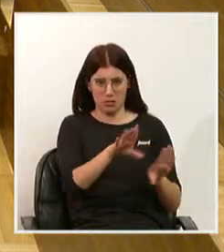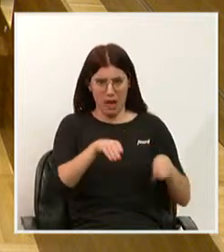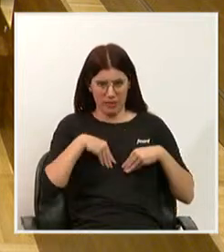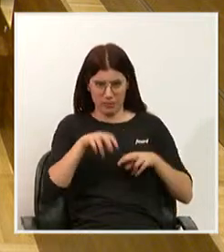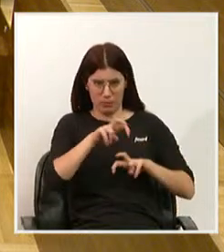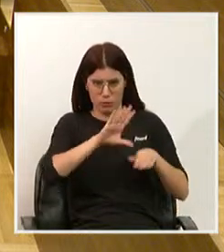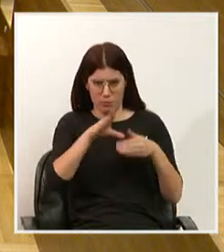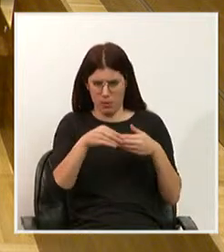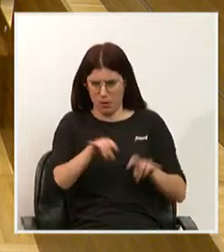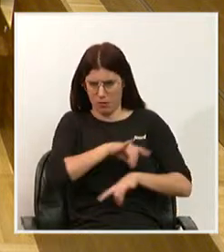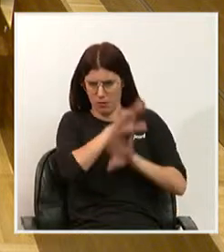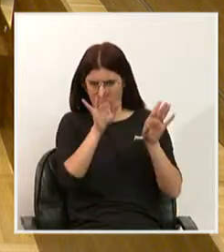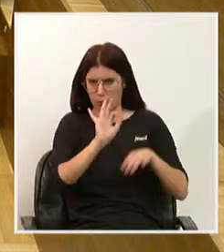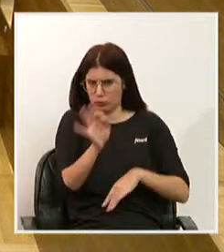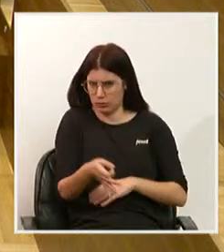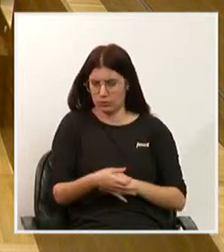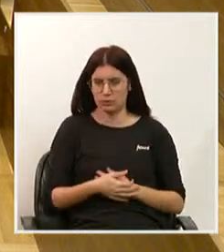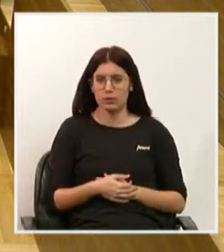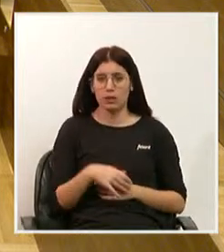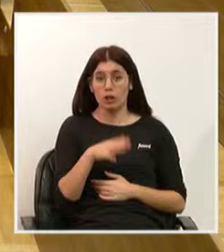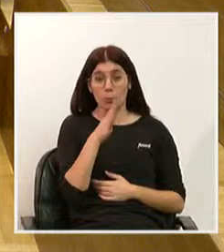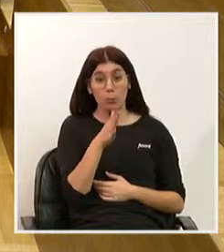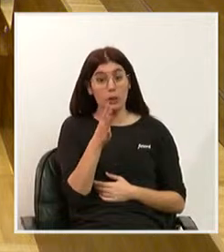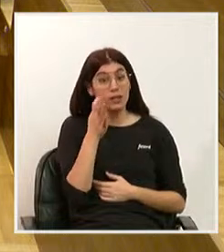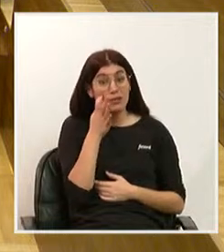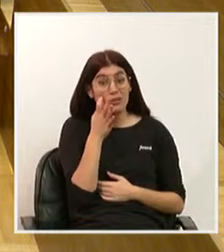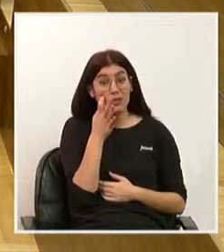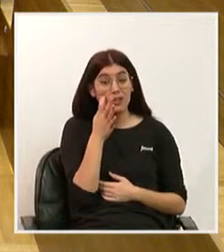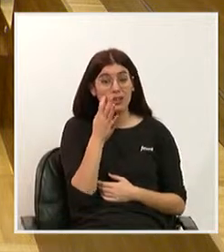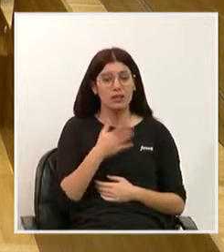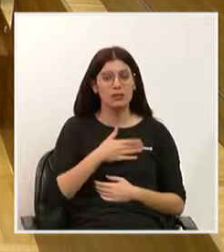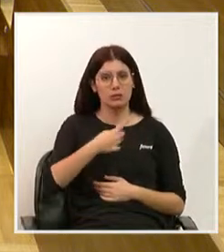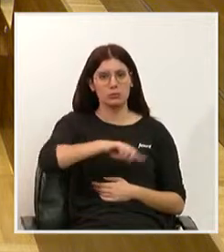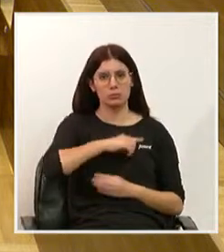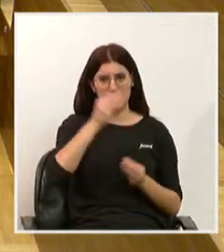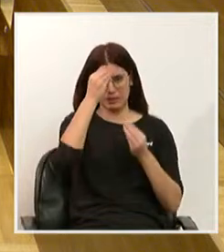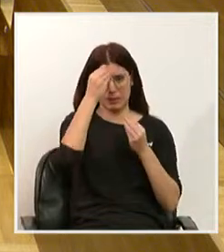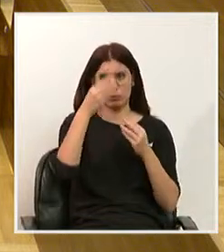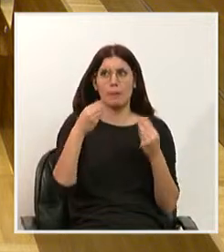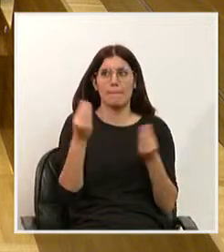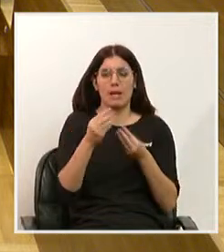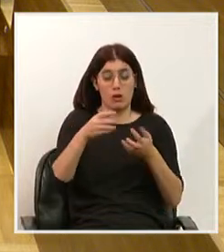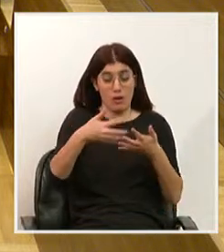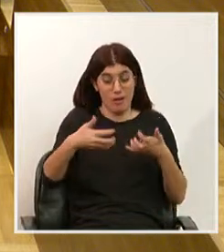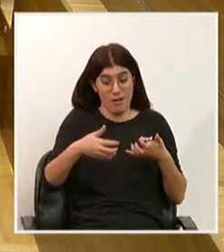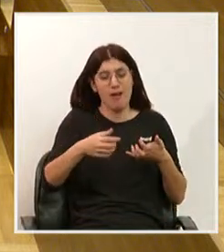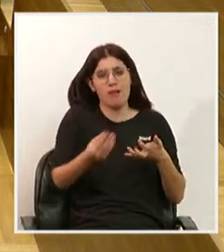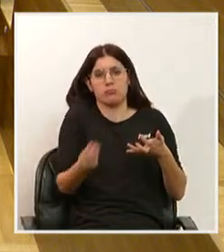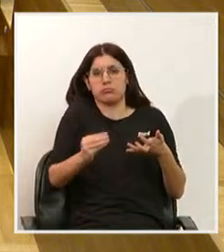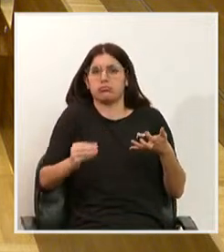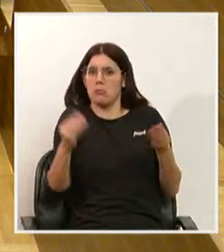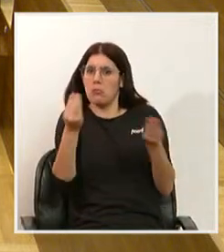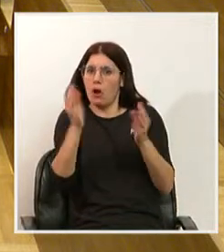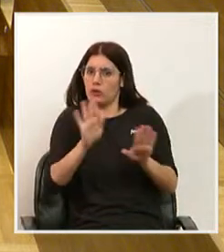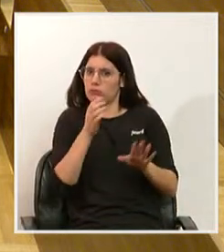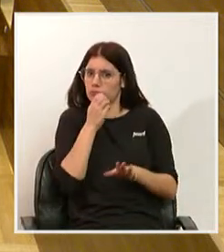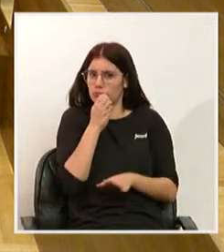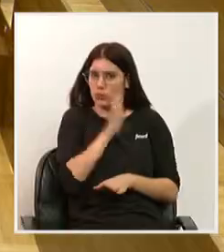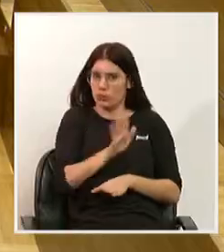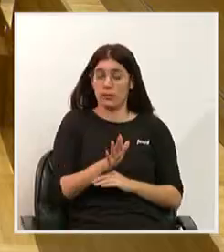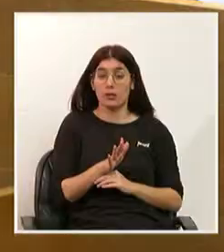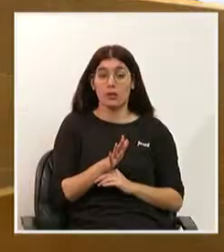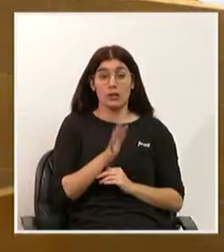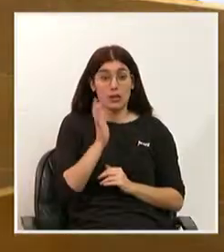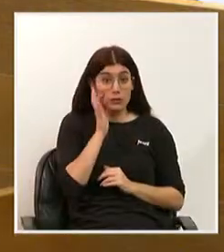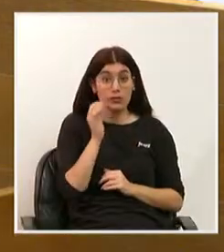aqu Aqua esa per considerem Pues que millora Aqua Aqua iniciativa y en cual cas